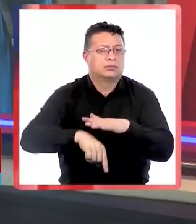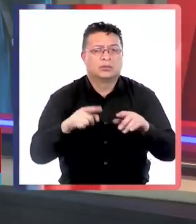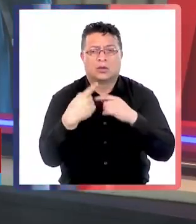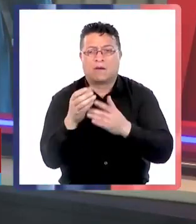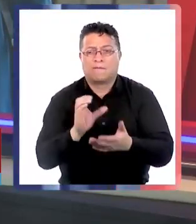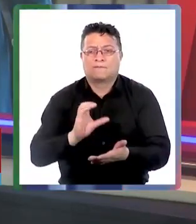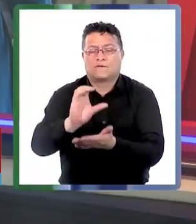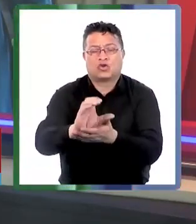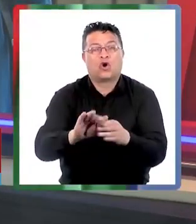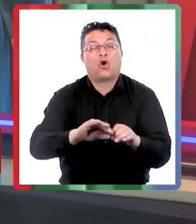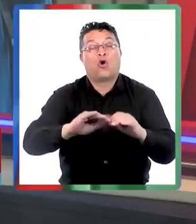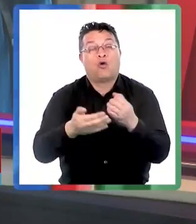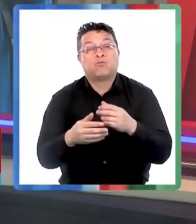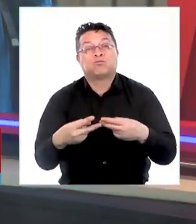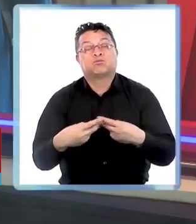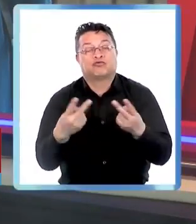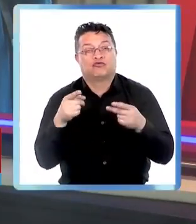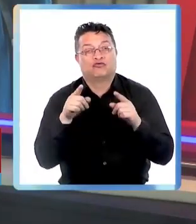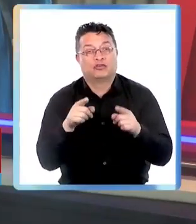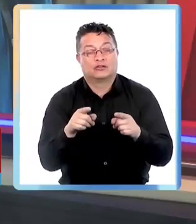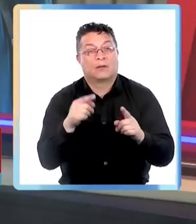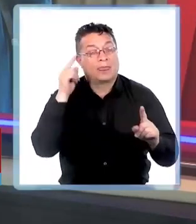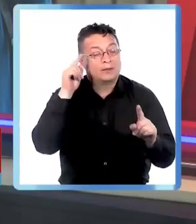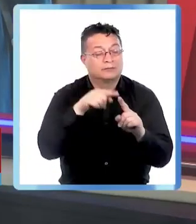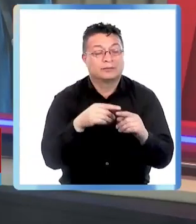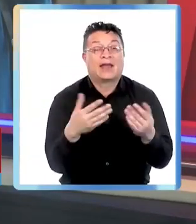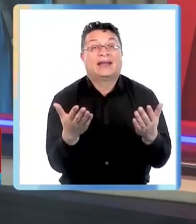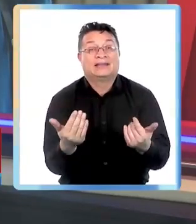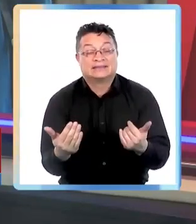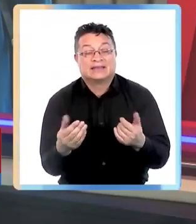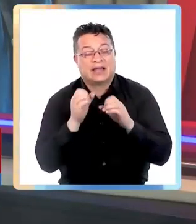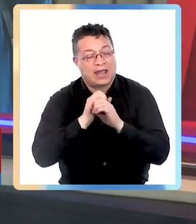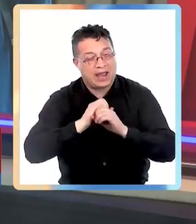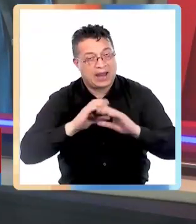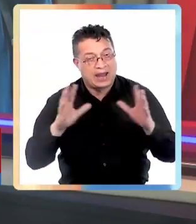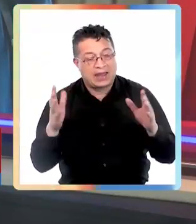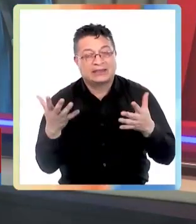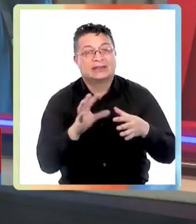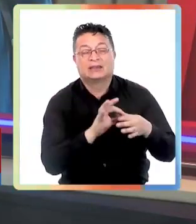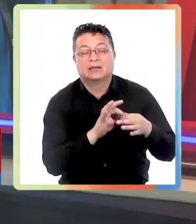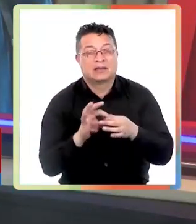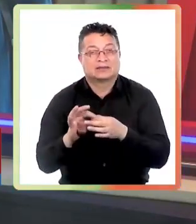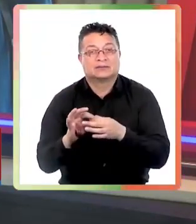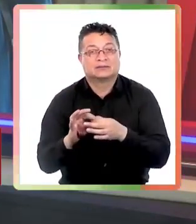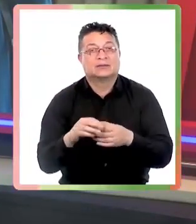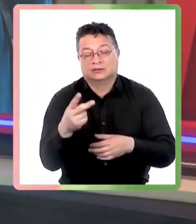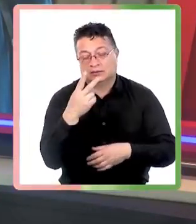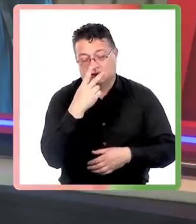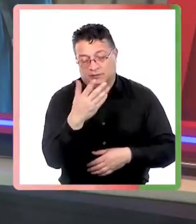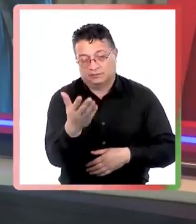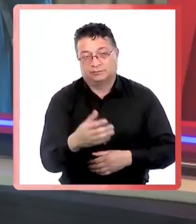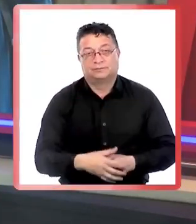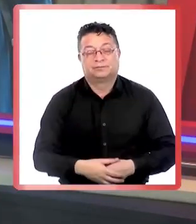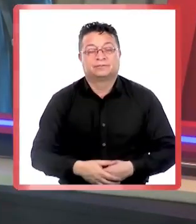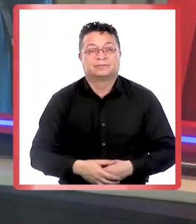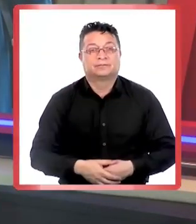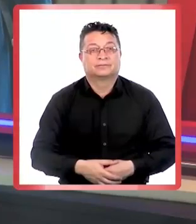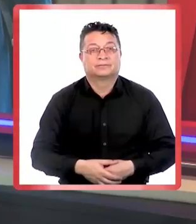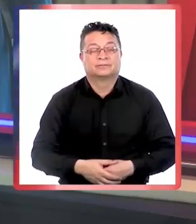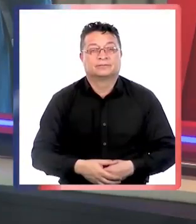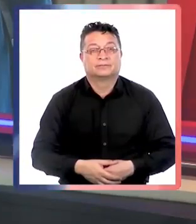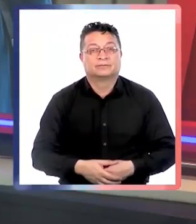a fondo el traspaso de fondos públicos a distintas fundaciones. Apuntó a la necesidad de aclarar lo ocurrido. Vértice TV con la